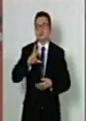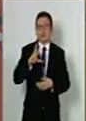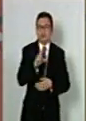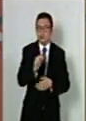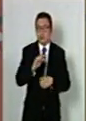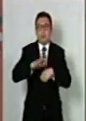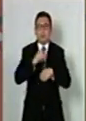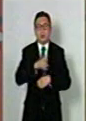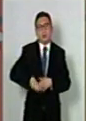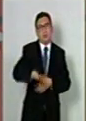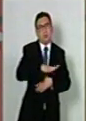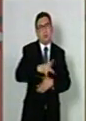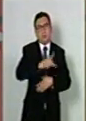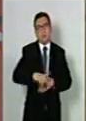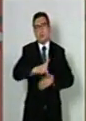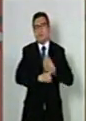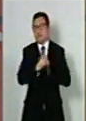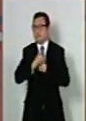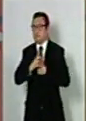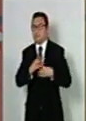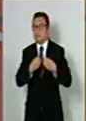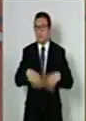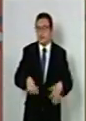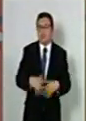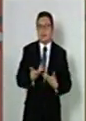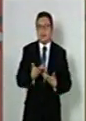estaba perdiendo. Yo les pregunto,